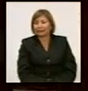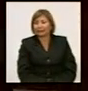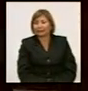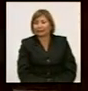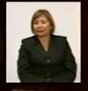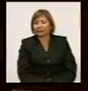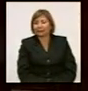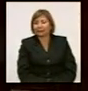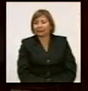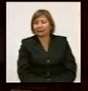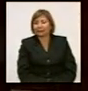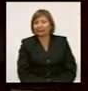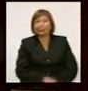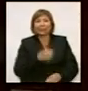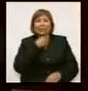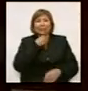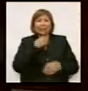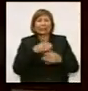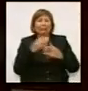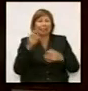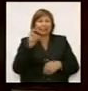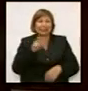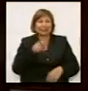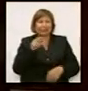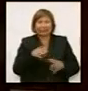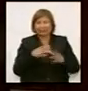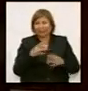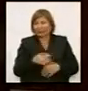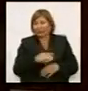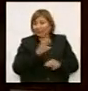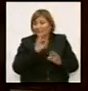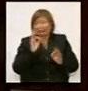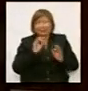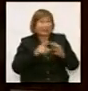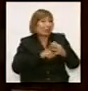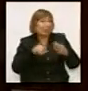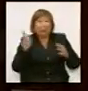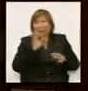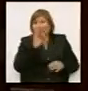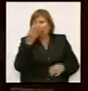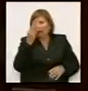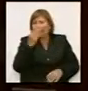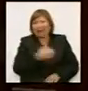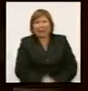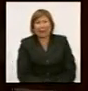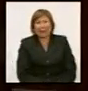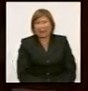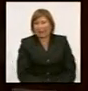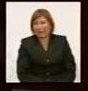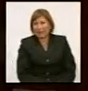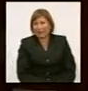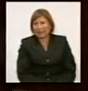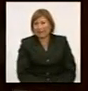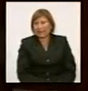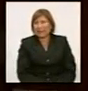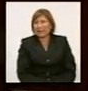La curiosidad fue más grande que la necesidad. Nadie salió a hacer pila.